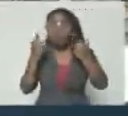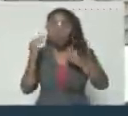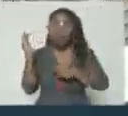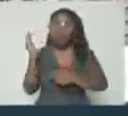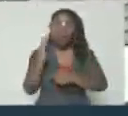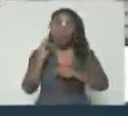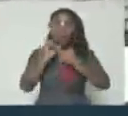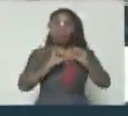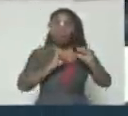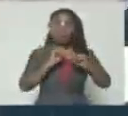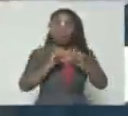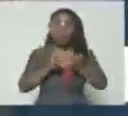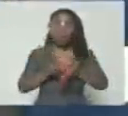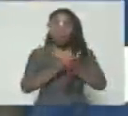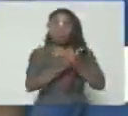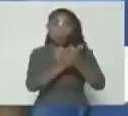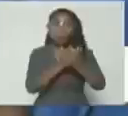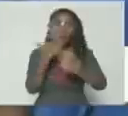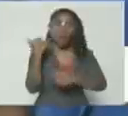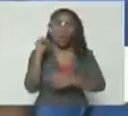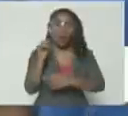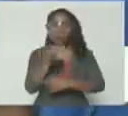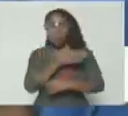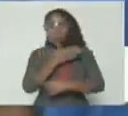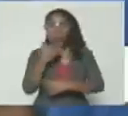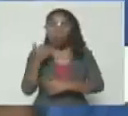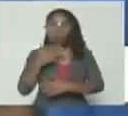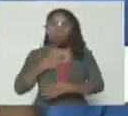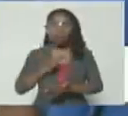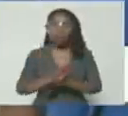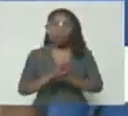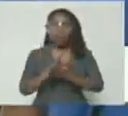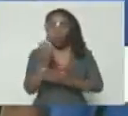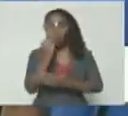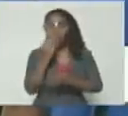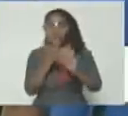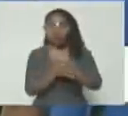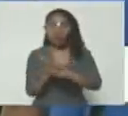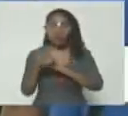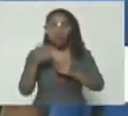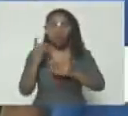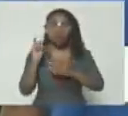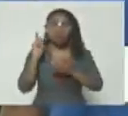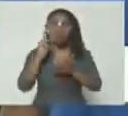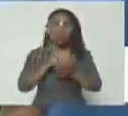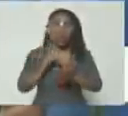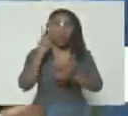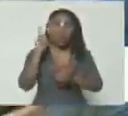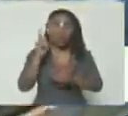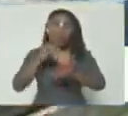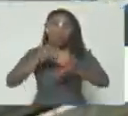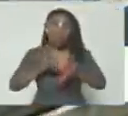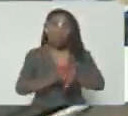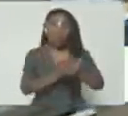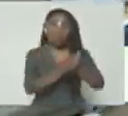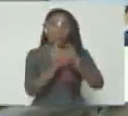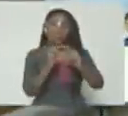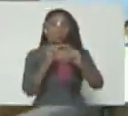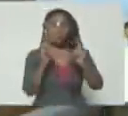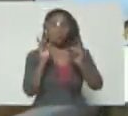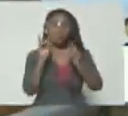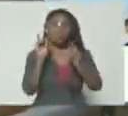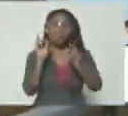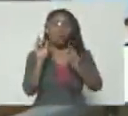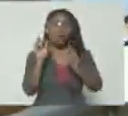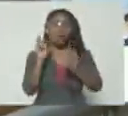el proceso del embarque, tengan las condiciones allí. Cuando llegan las gandolas al muelle,